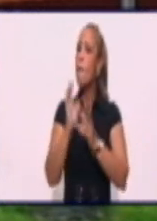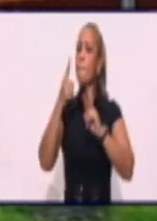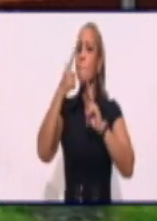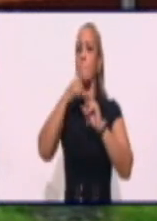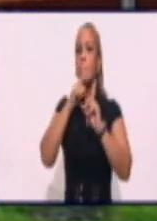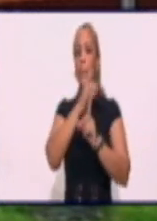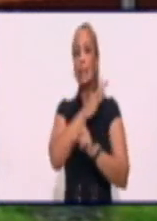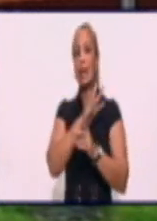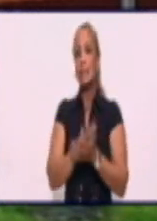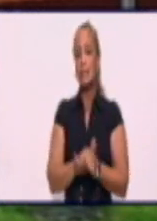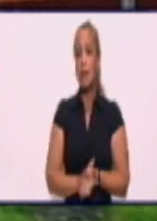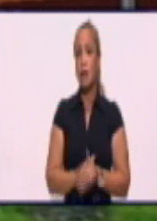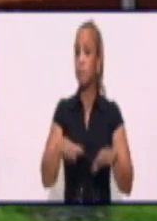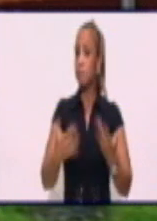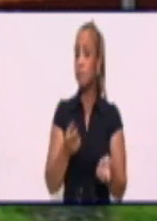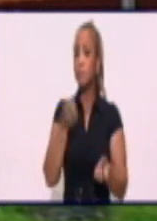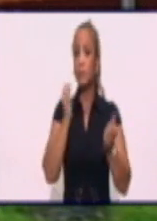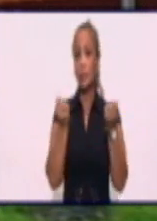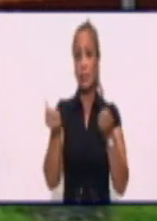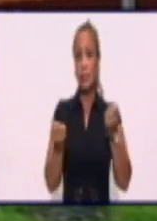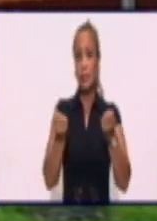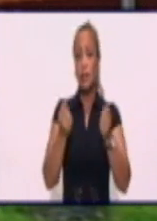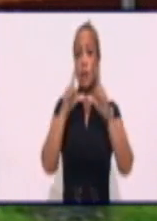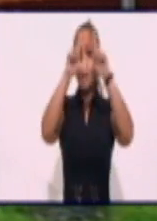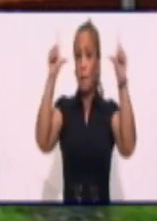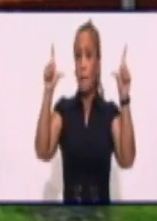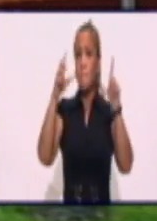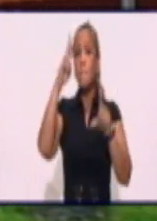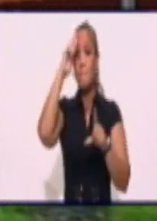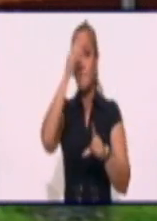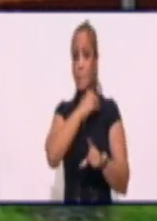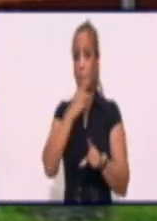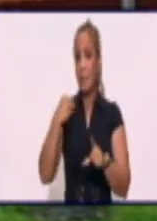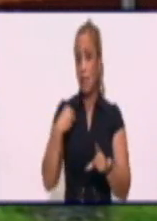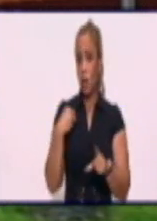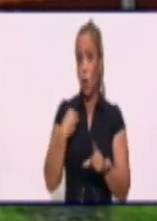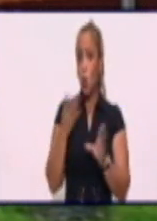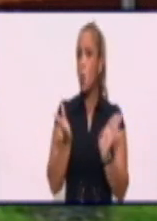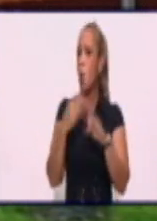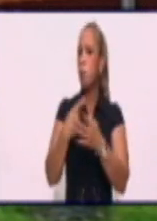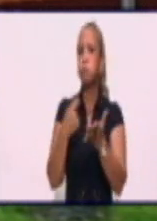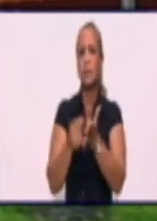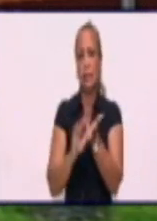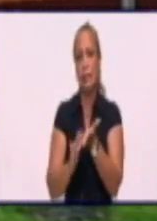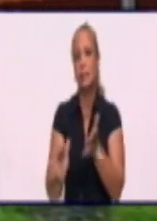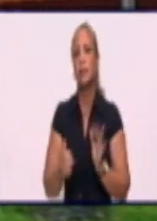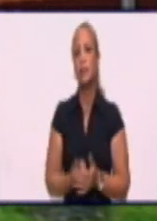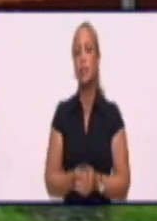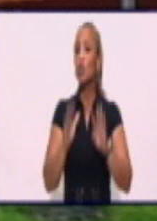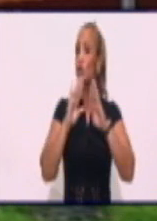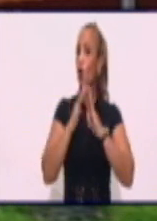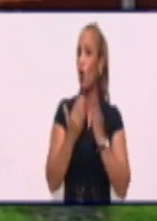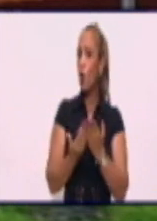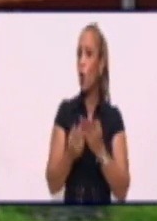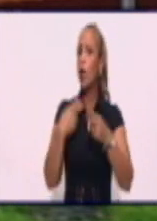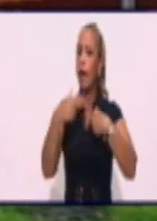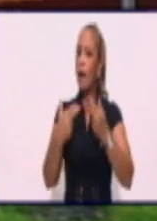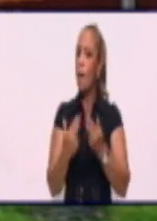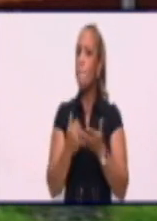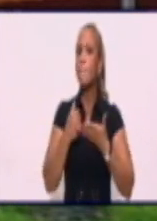han puesto en el parabrisas el cartel "Médicos gratuitos". Creo que todo lo que hagamos para ayudar a